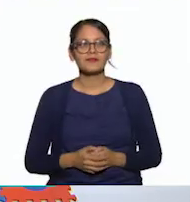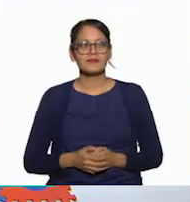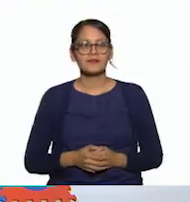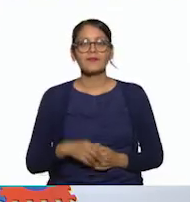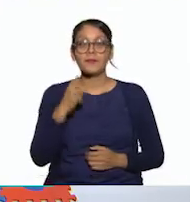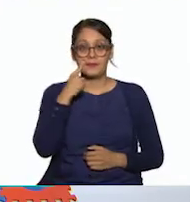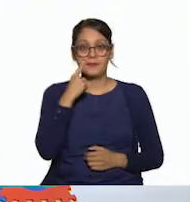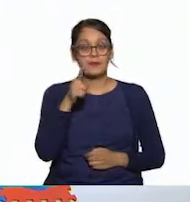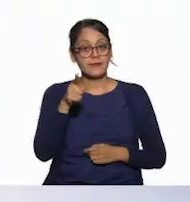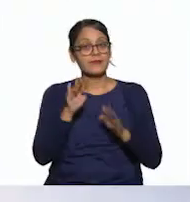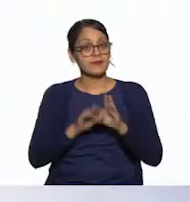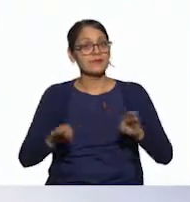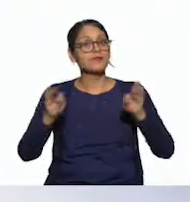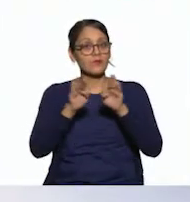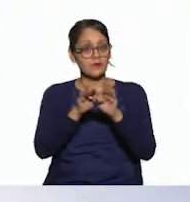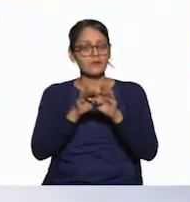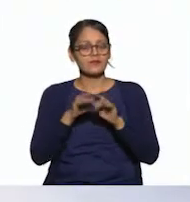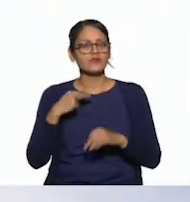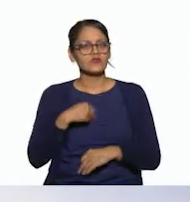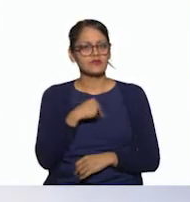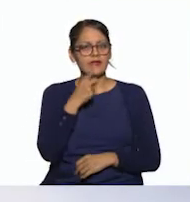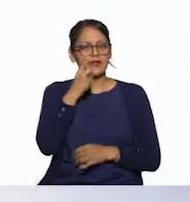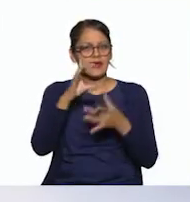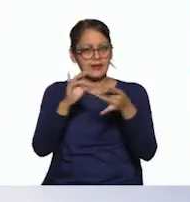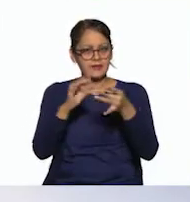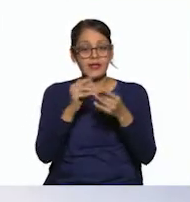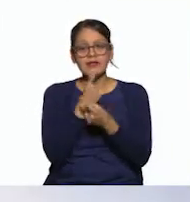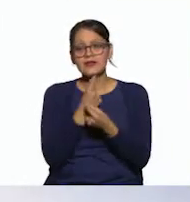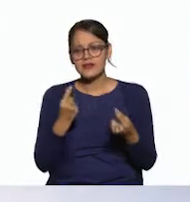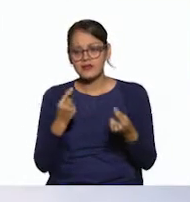es bien importante mencionar a las niñas y a